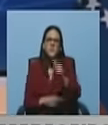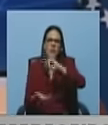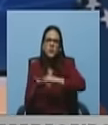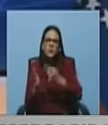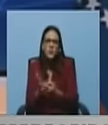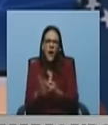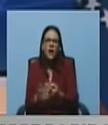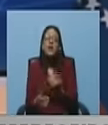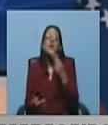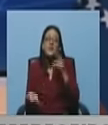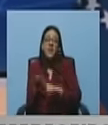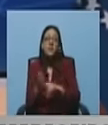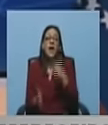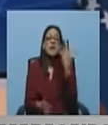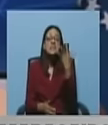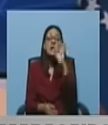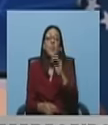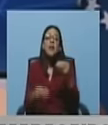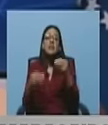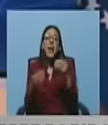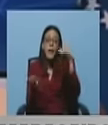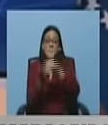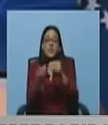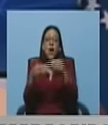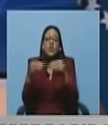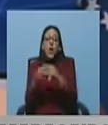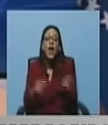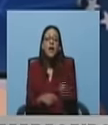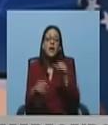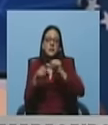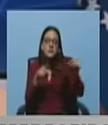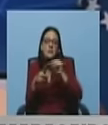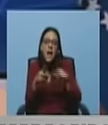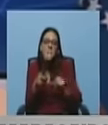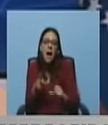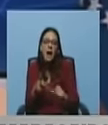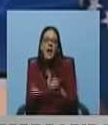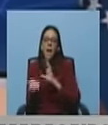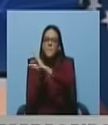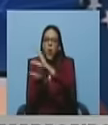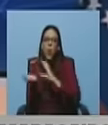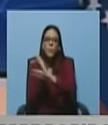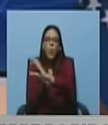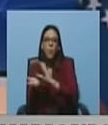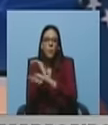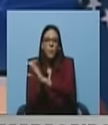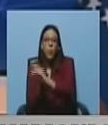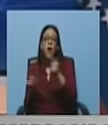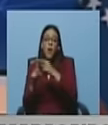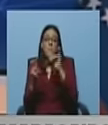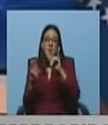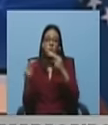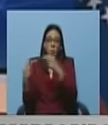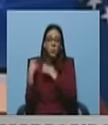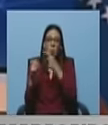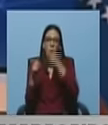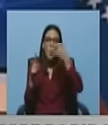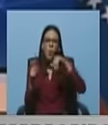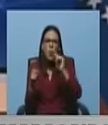verdad son 50.000 dólares semanales lo que se le entregaba a Juan Pablo Guanipa. Juan Pablo Guanipa, si tú